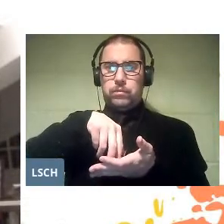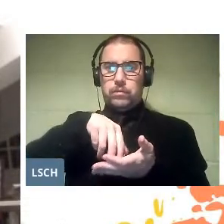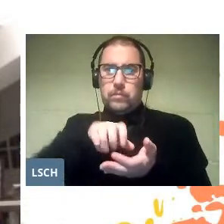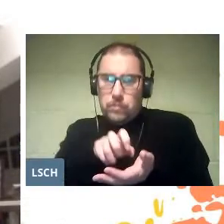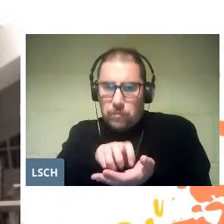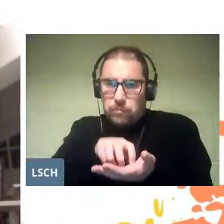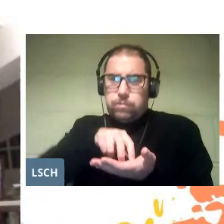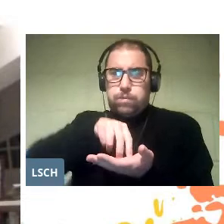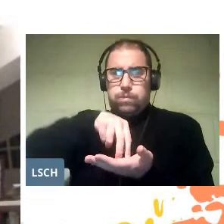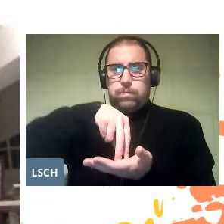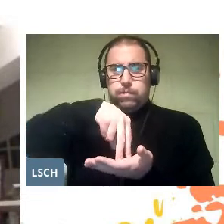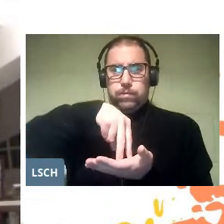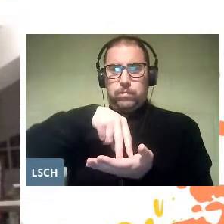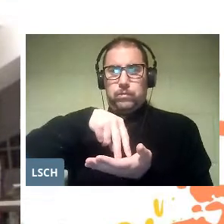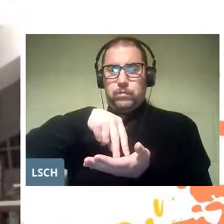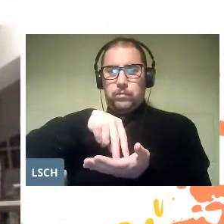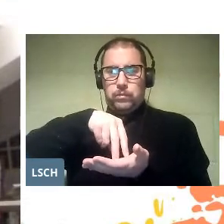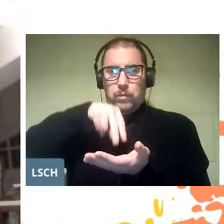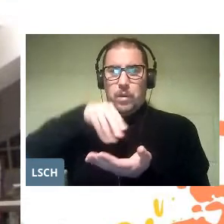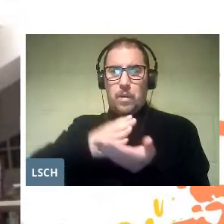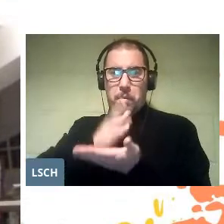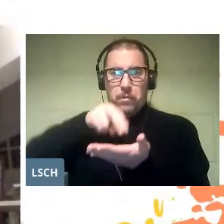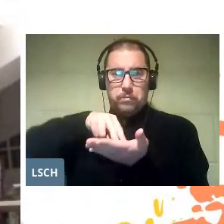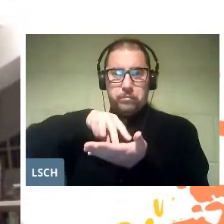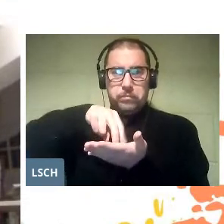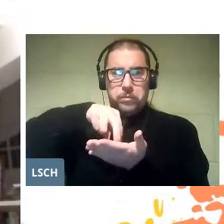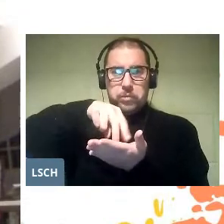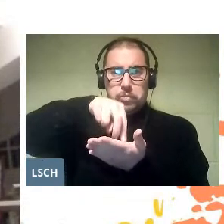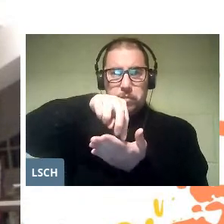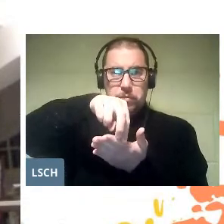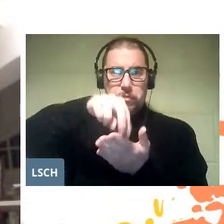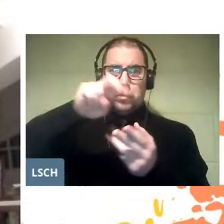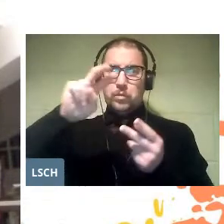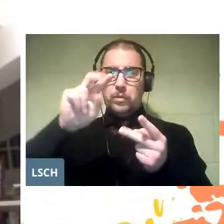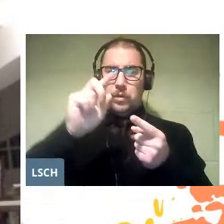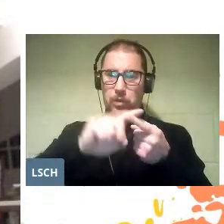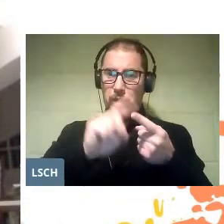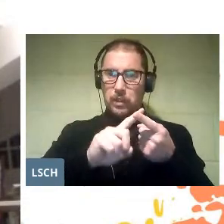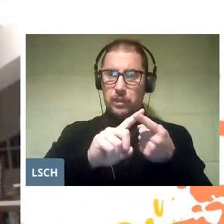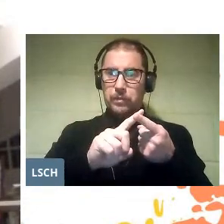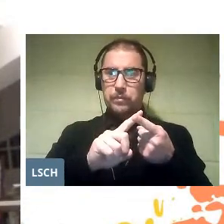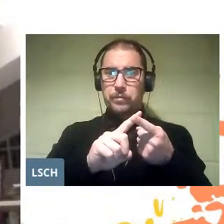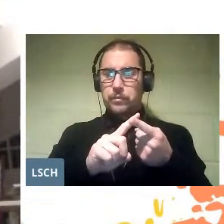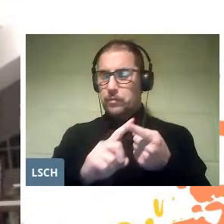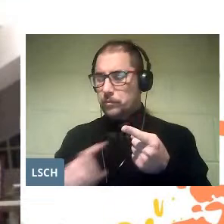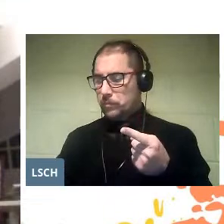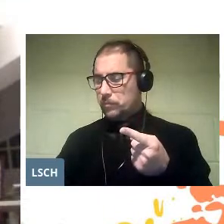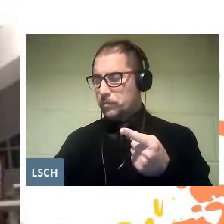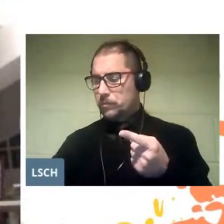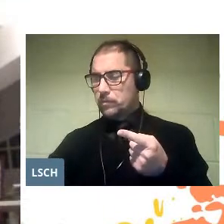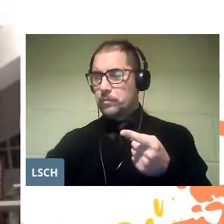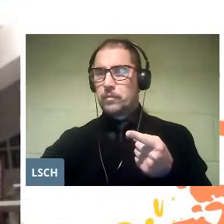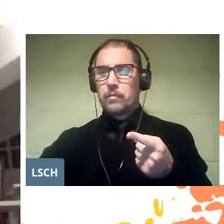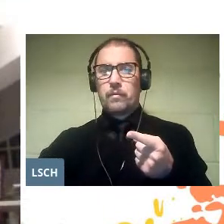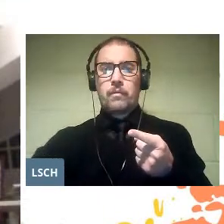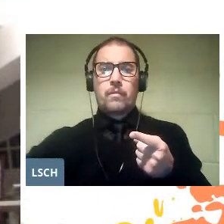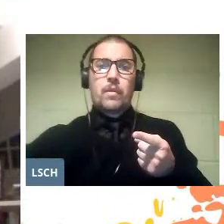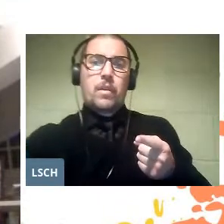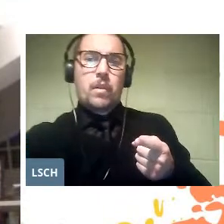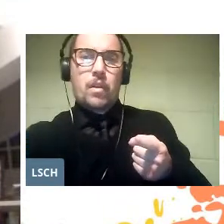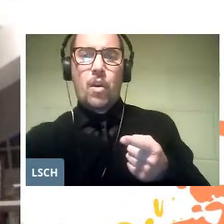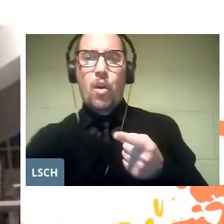bípeda y camina sobre sus dos pies, fenómeno que ocurre hace 2 o 3 millones de